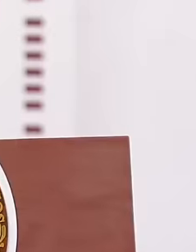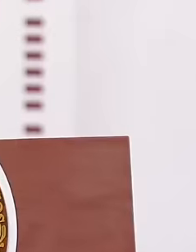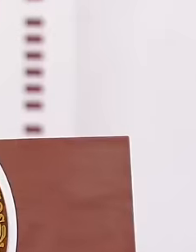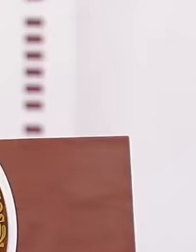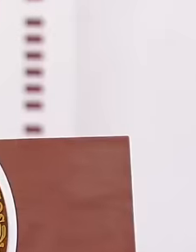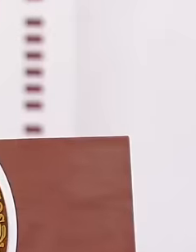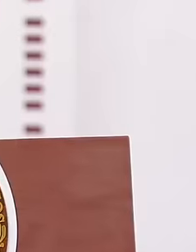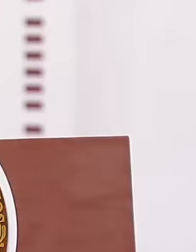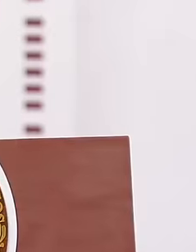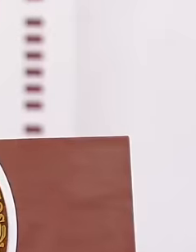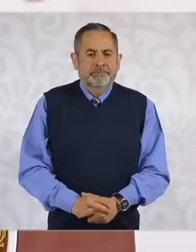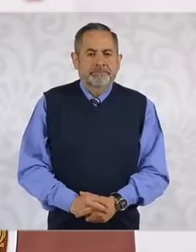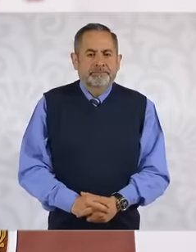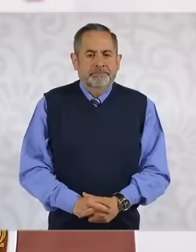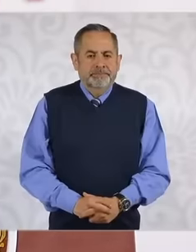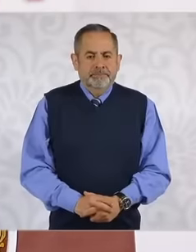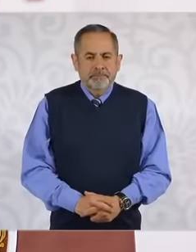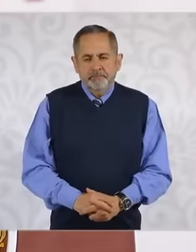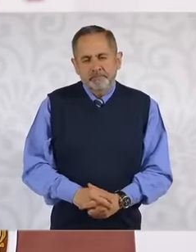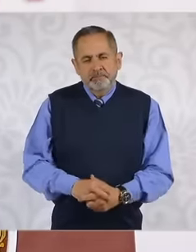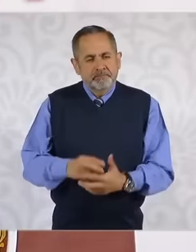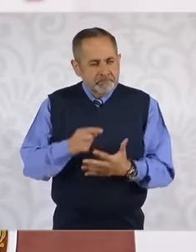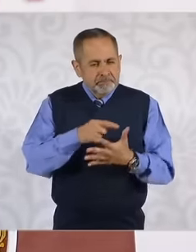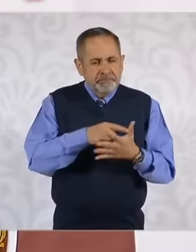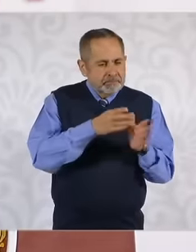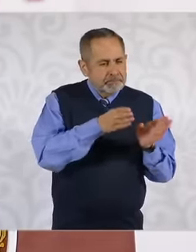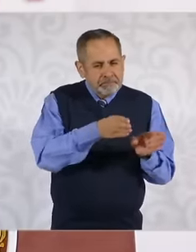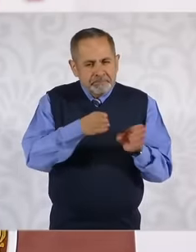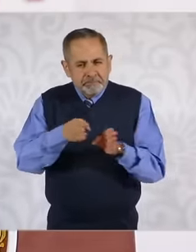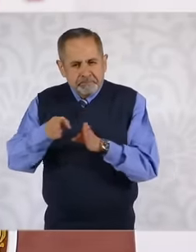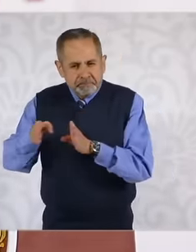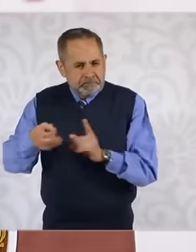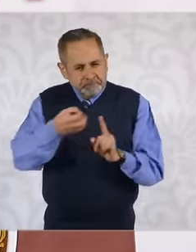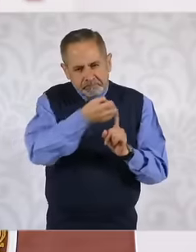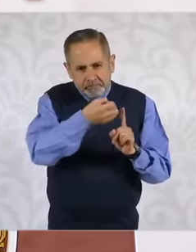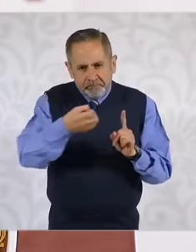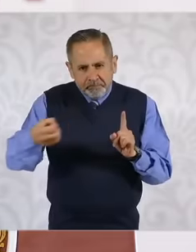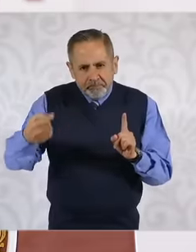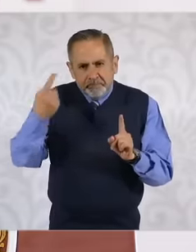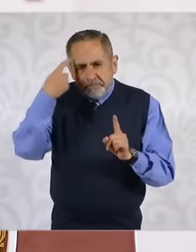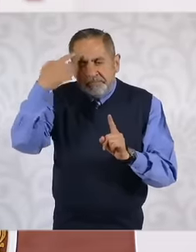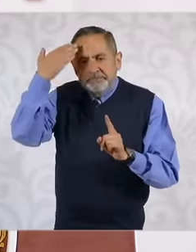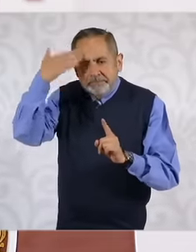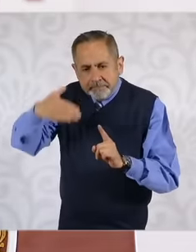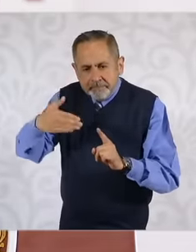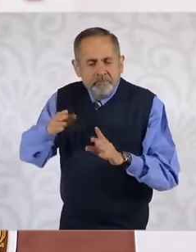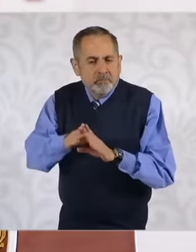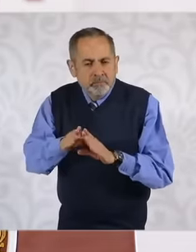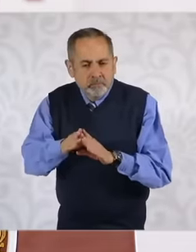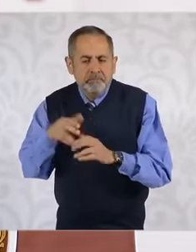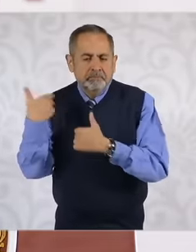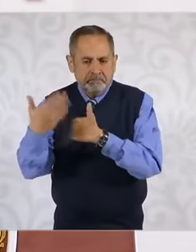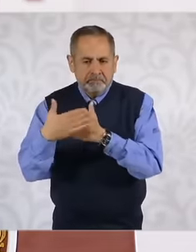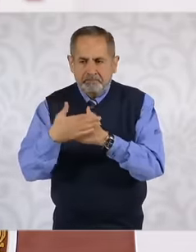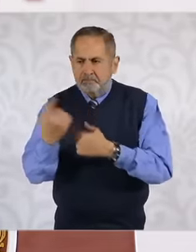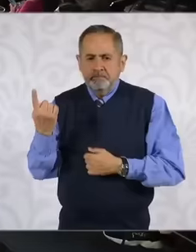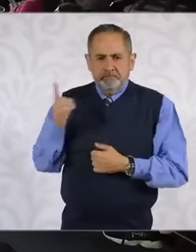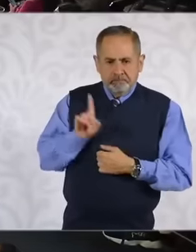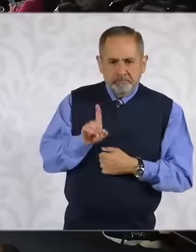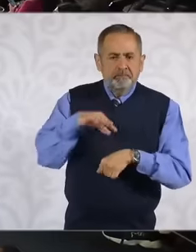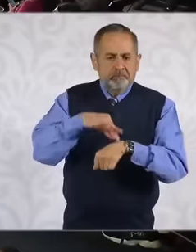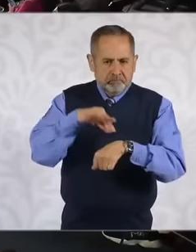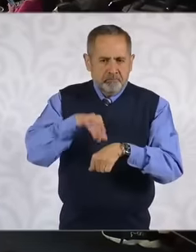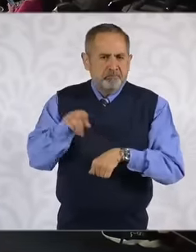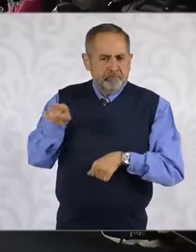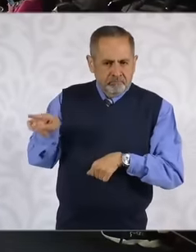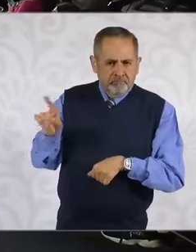medicamentos compras. Entonces, todo este proceso muy importante lo va a explicar aquí el doctor Kersenovich, y